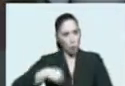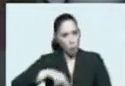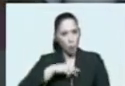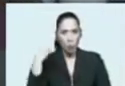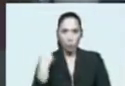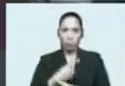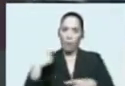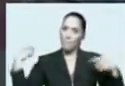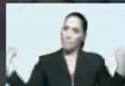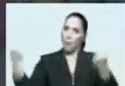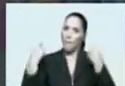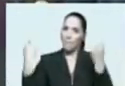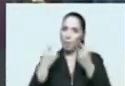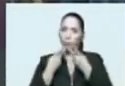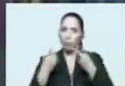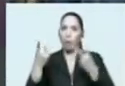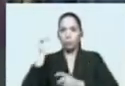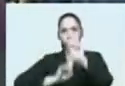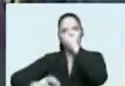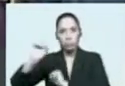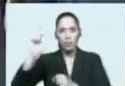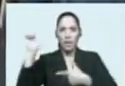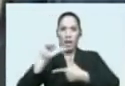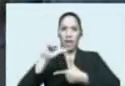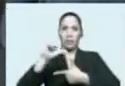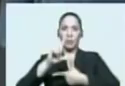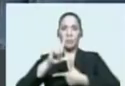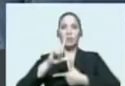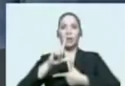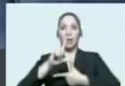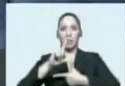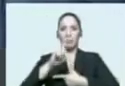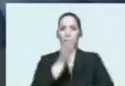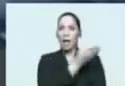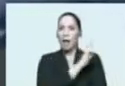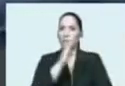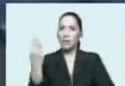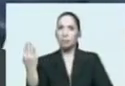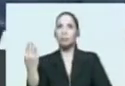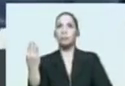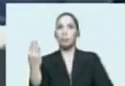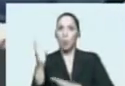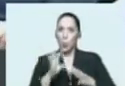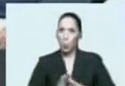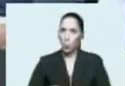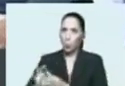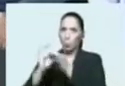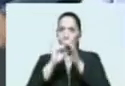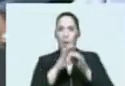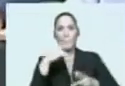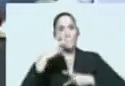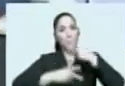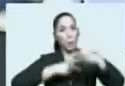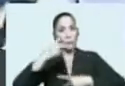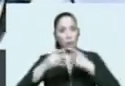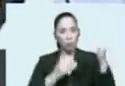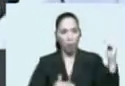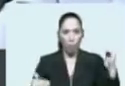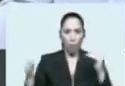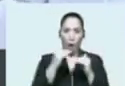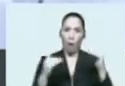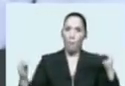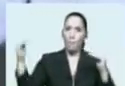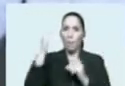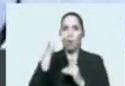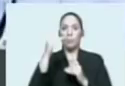promoción y defensa de la unión latinoamericana y caribeña y de la pluripolaridad como procesos de superación de los